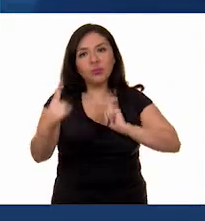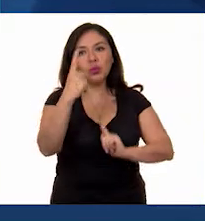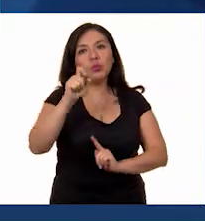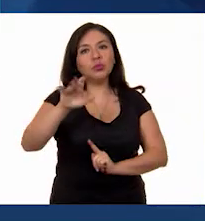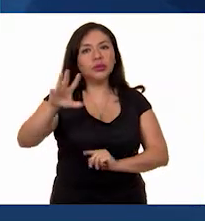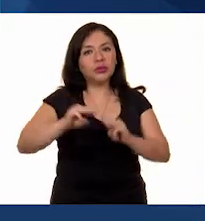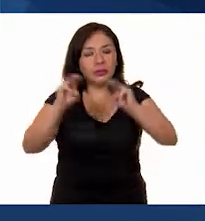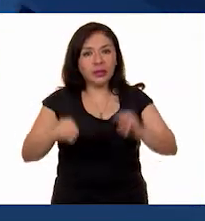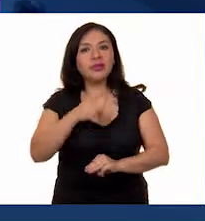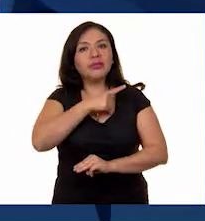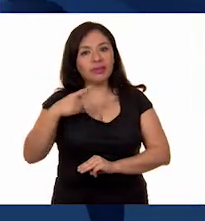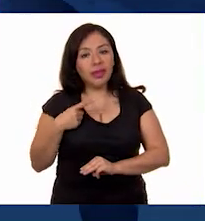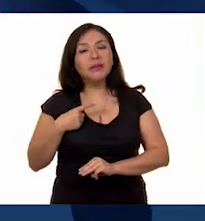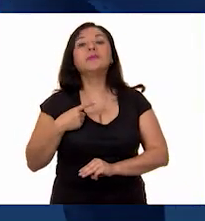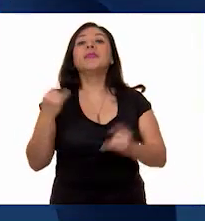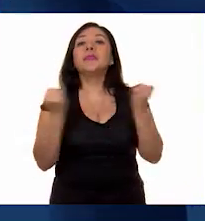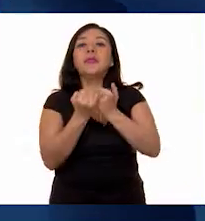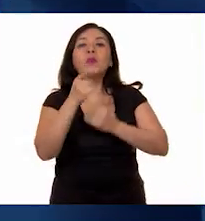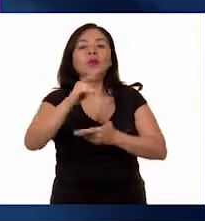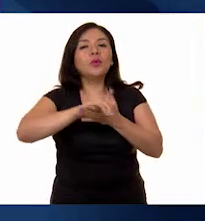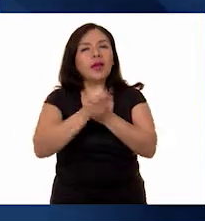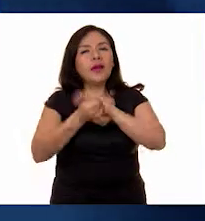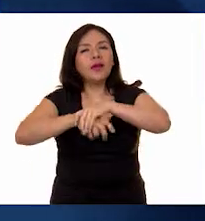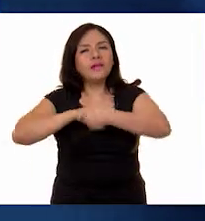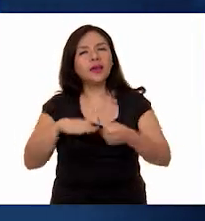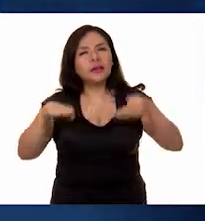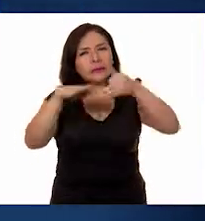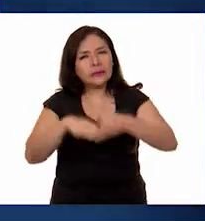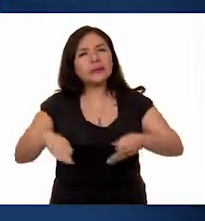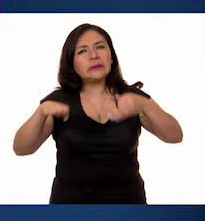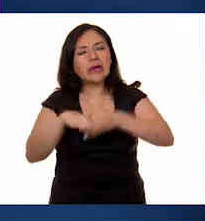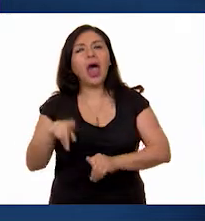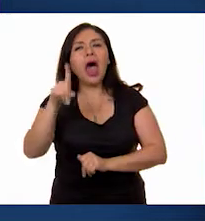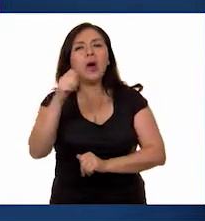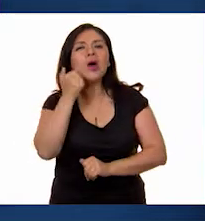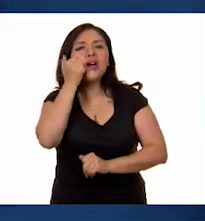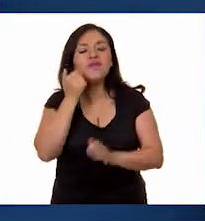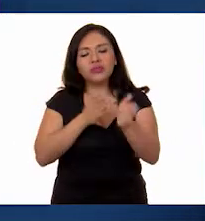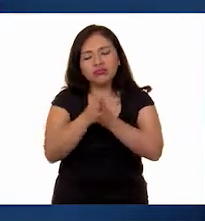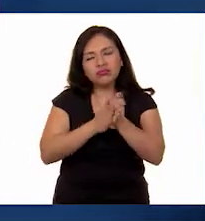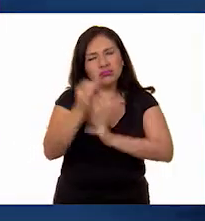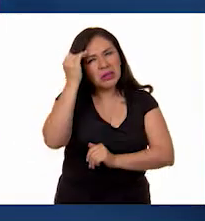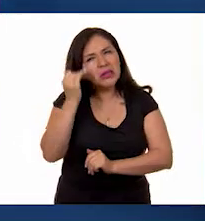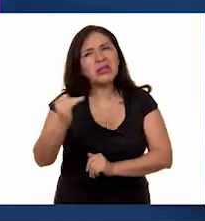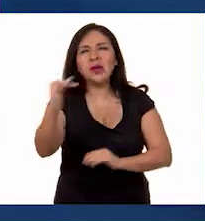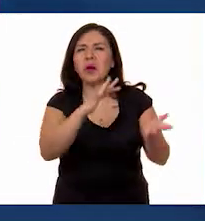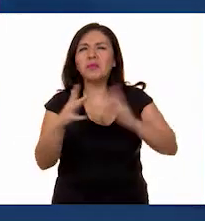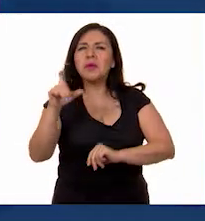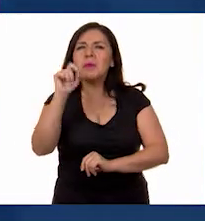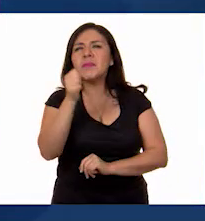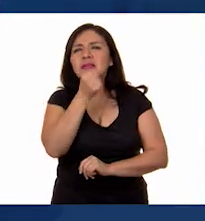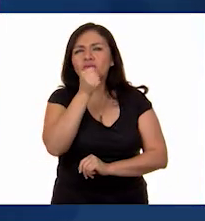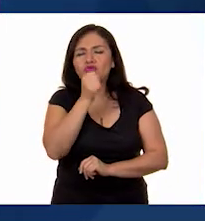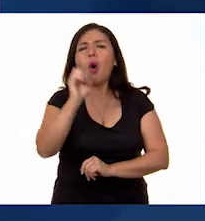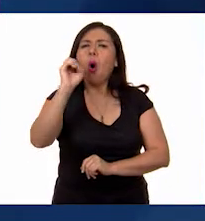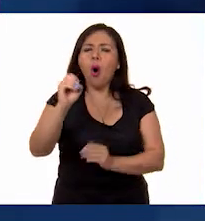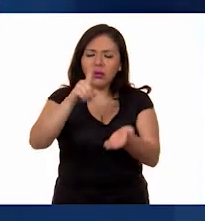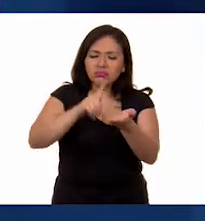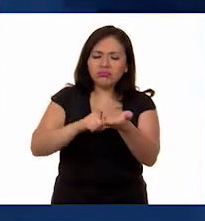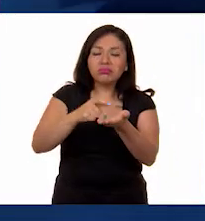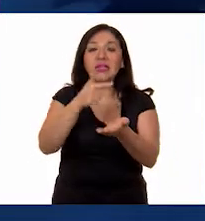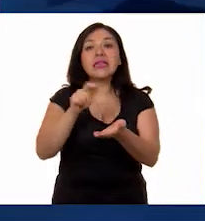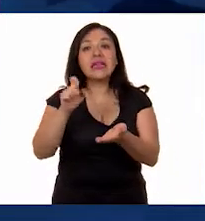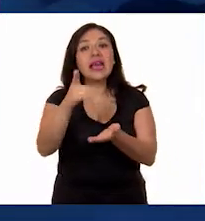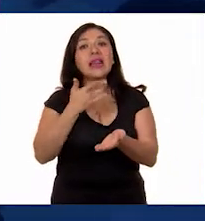1,5 metros entre tú y los demás. Lávate las manos muy seguido con agua y jabón por lo menos durante 20 segundos o